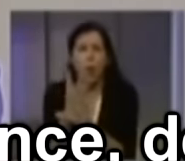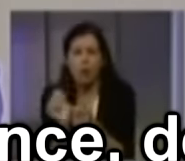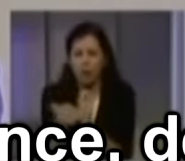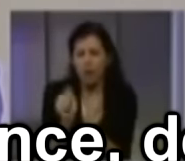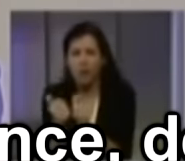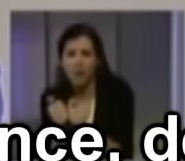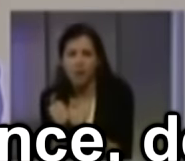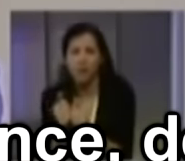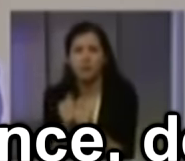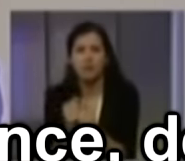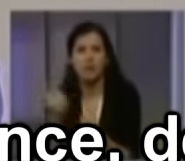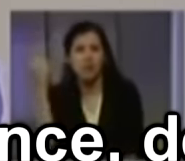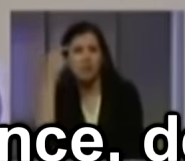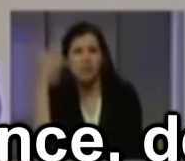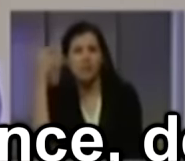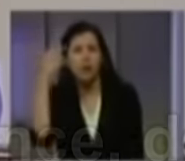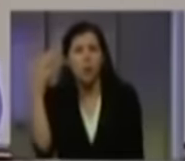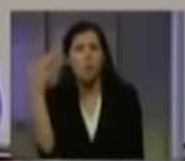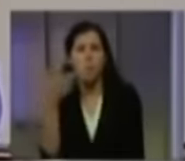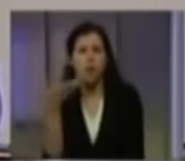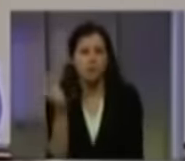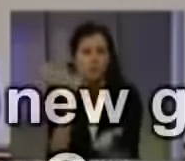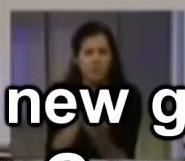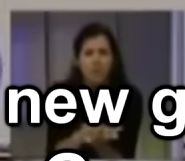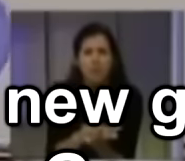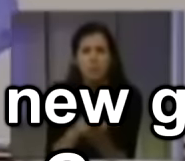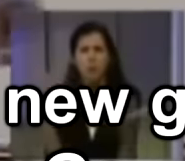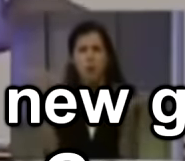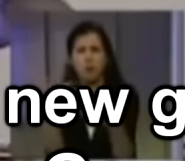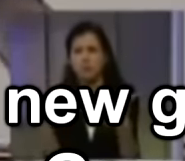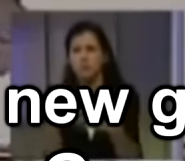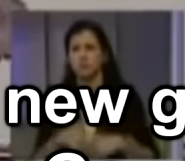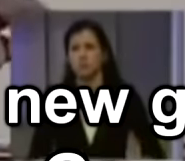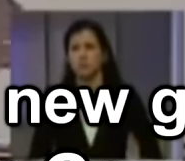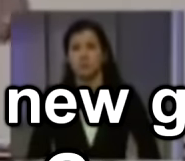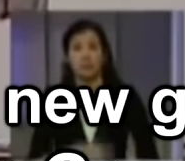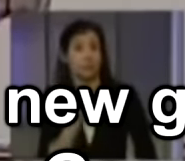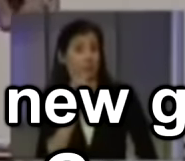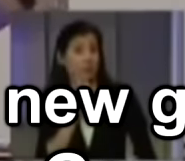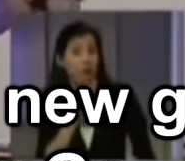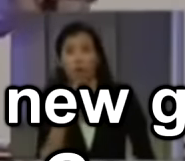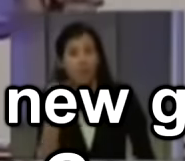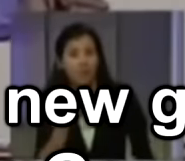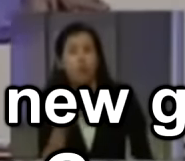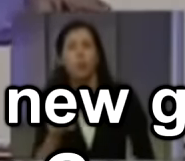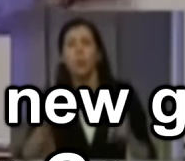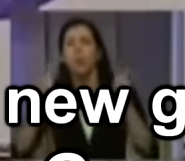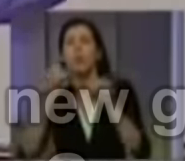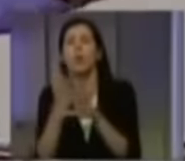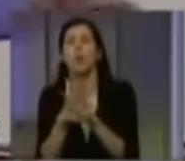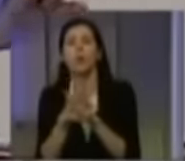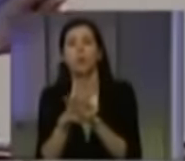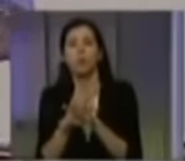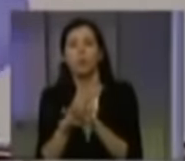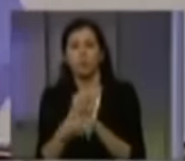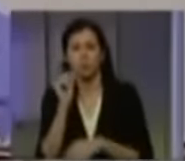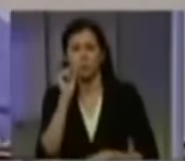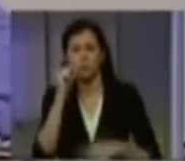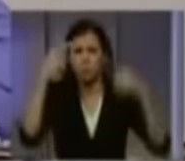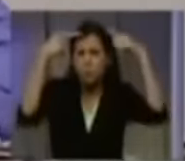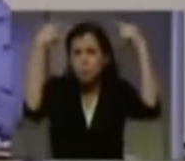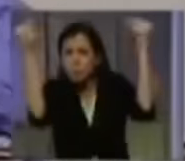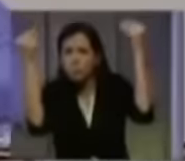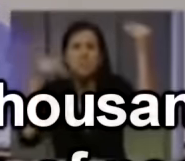vinculadas a las armas, a la violencia, a la muerte, o realidades virtuales con el nuevo juego que hay por ahí de Pokémon Go. ¿Ustedes lo